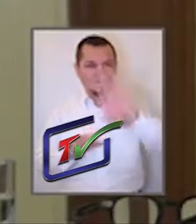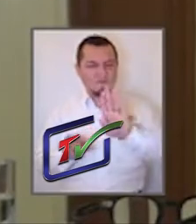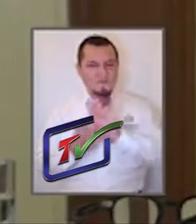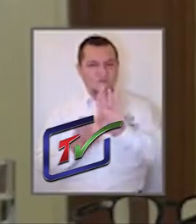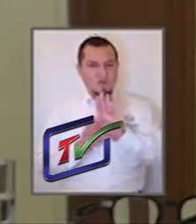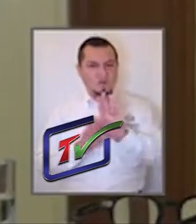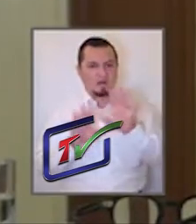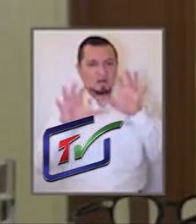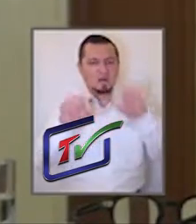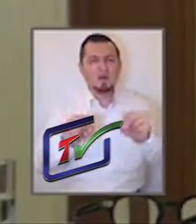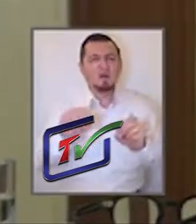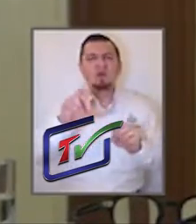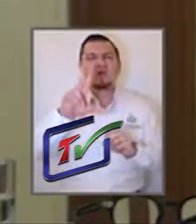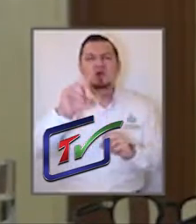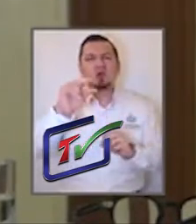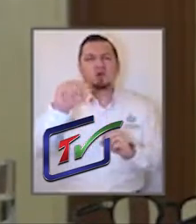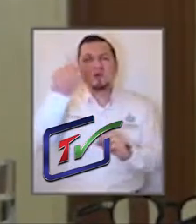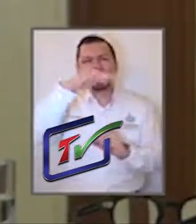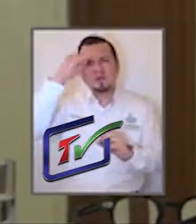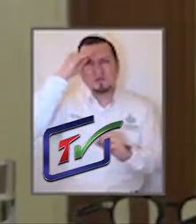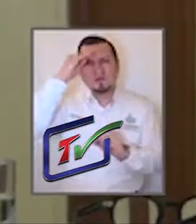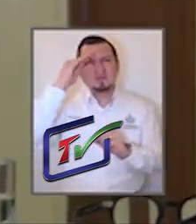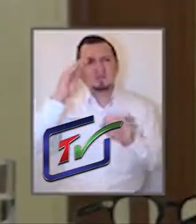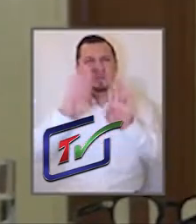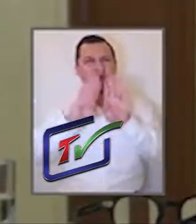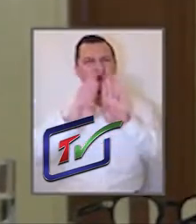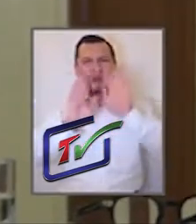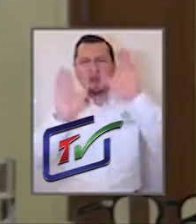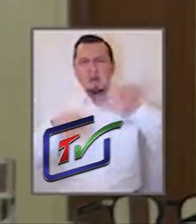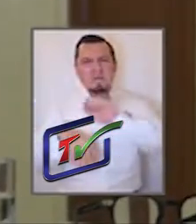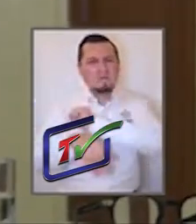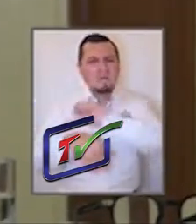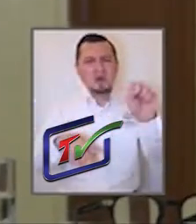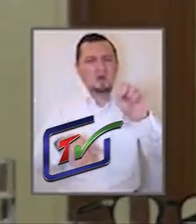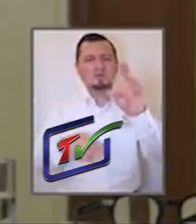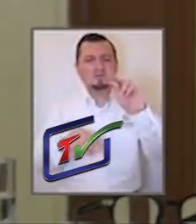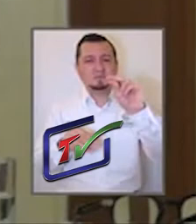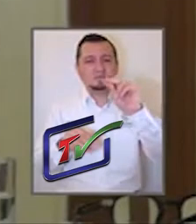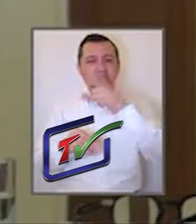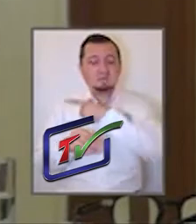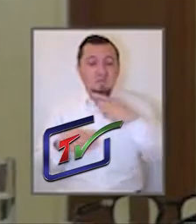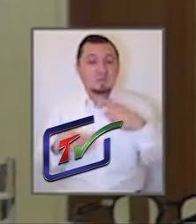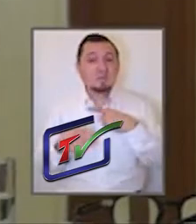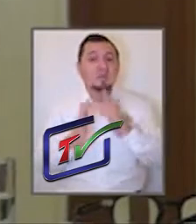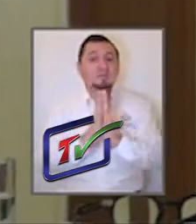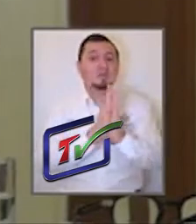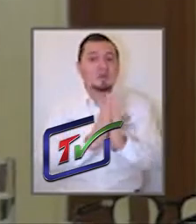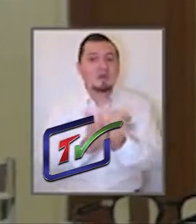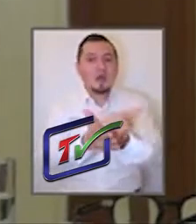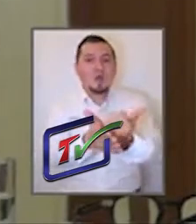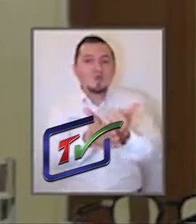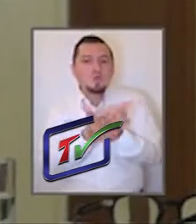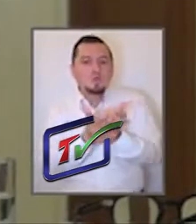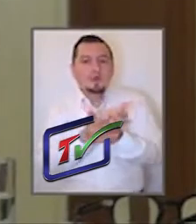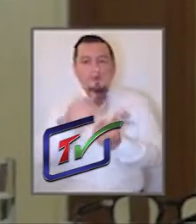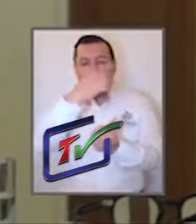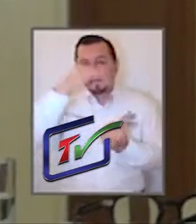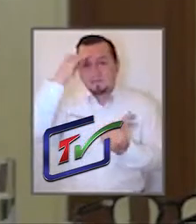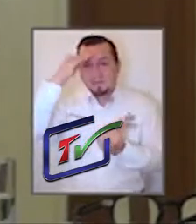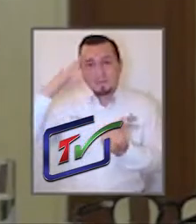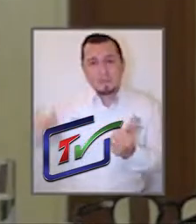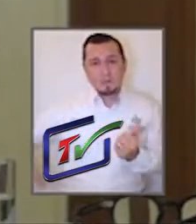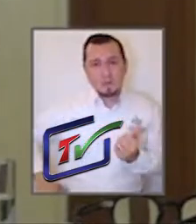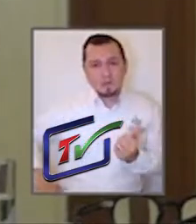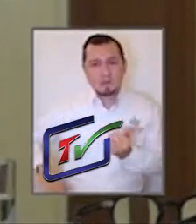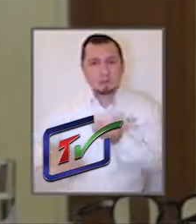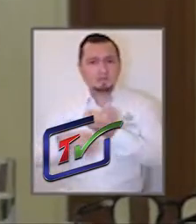hablando es una corresponsabilidad cívica, de que todos tenemos que hacer equipo, la ciudadanía,